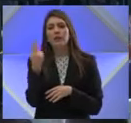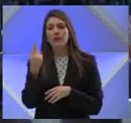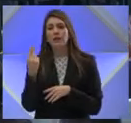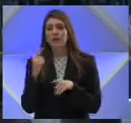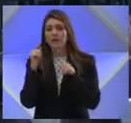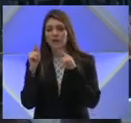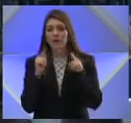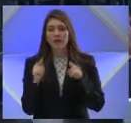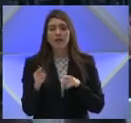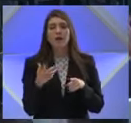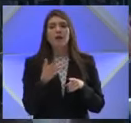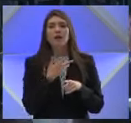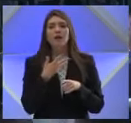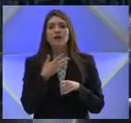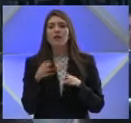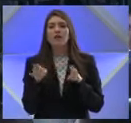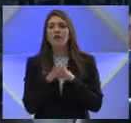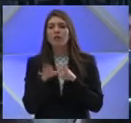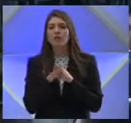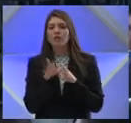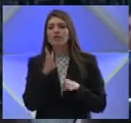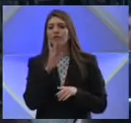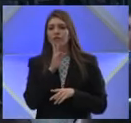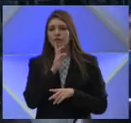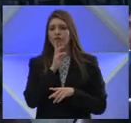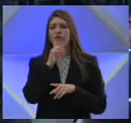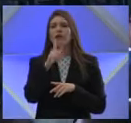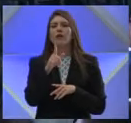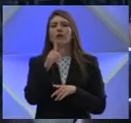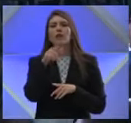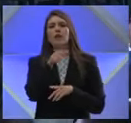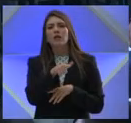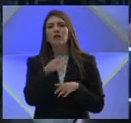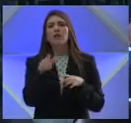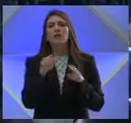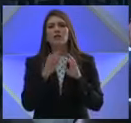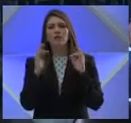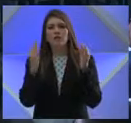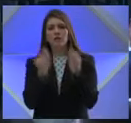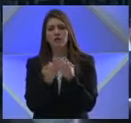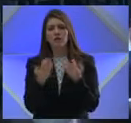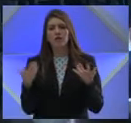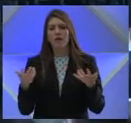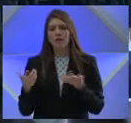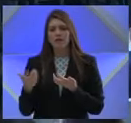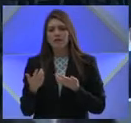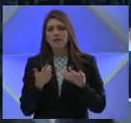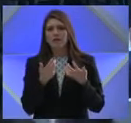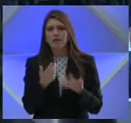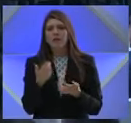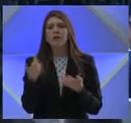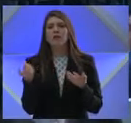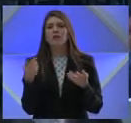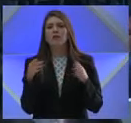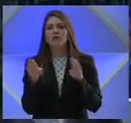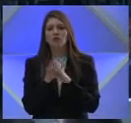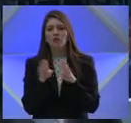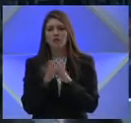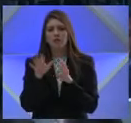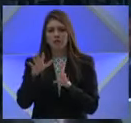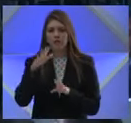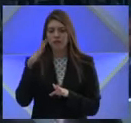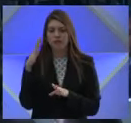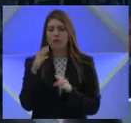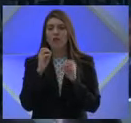una optimización en el manejo del tráfico y